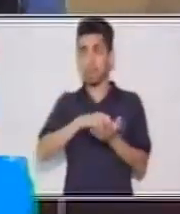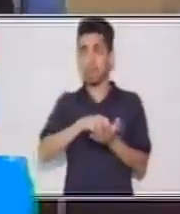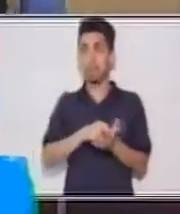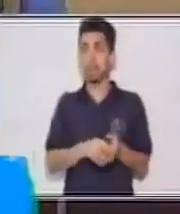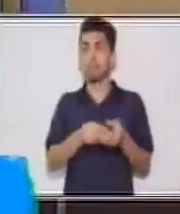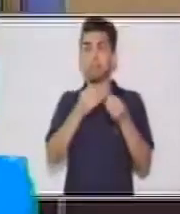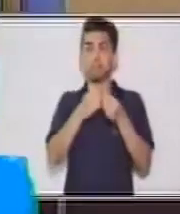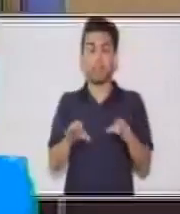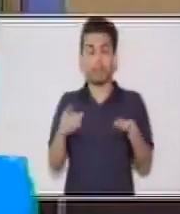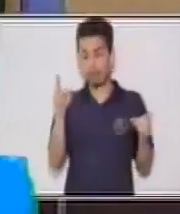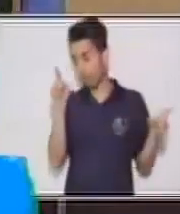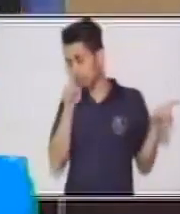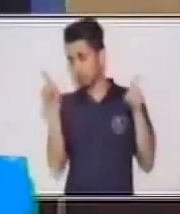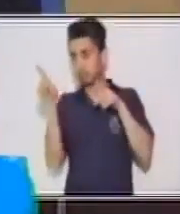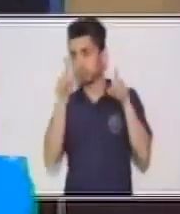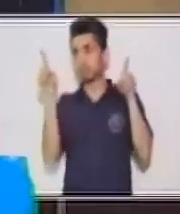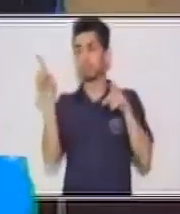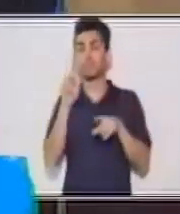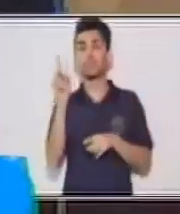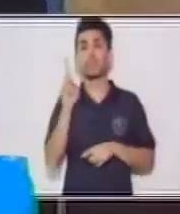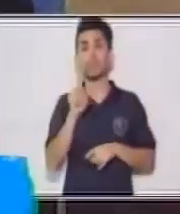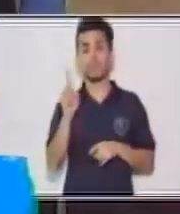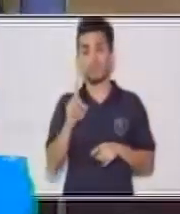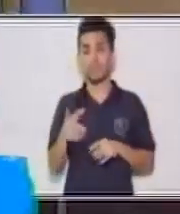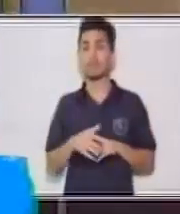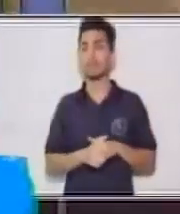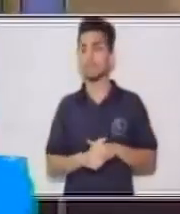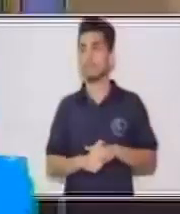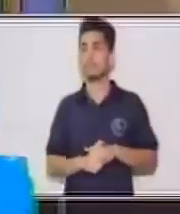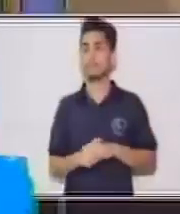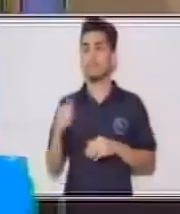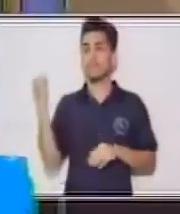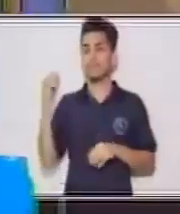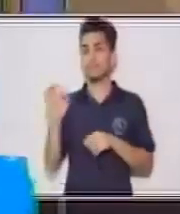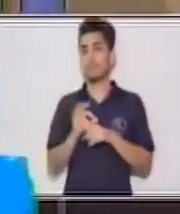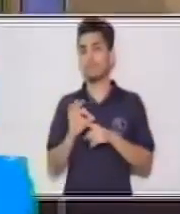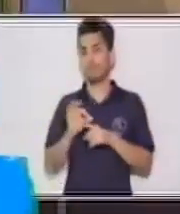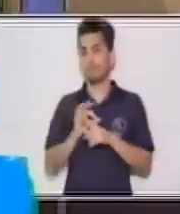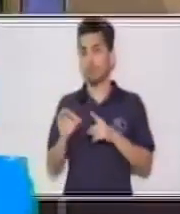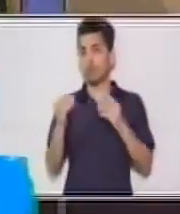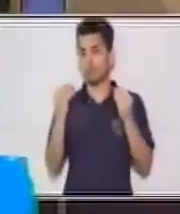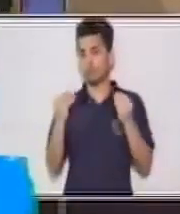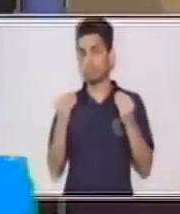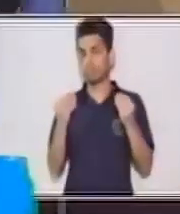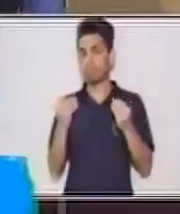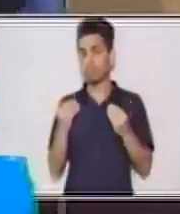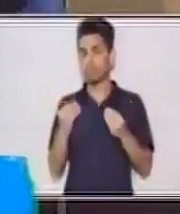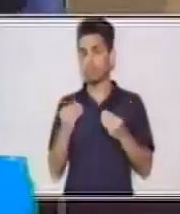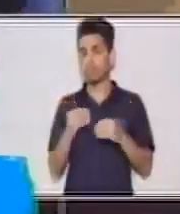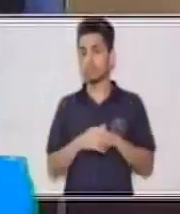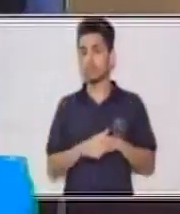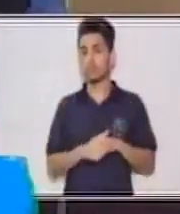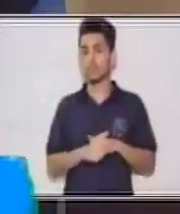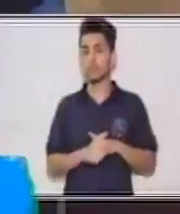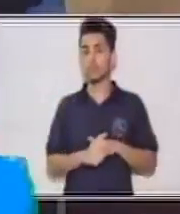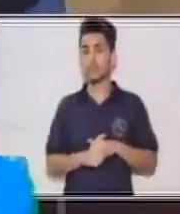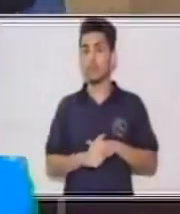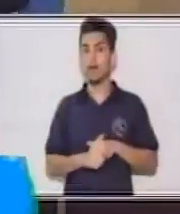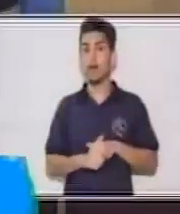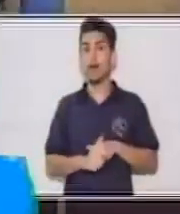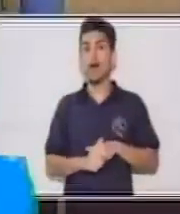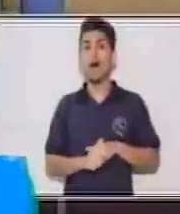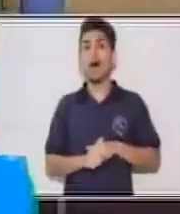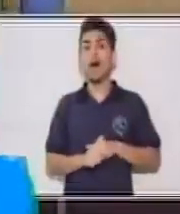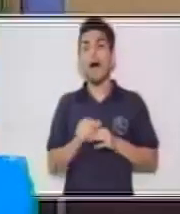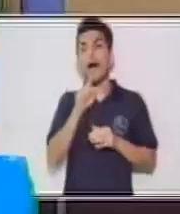su rumbo hacia donde ellos van. Entonces esto es de mucha utilidad, pero tanto como para ellos como para la vida también